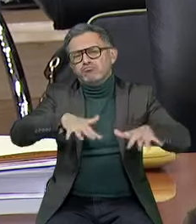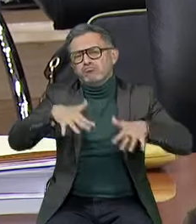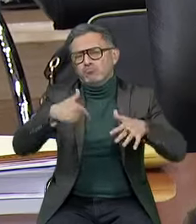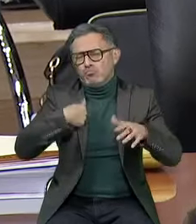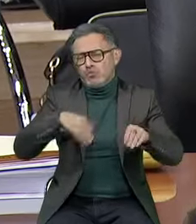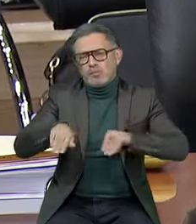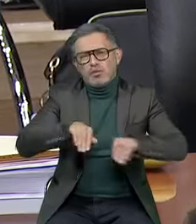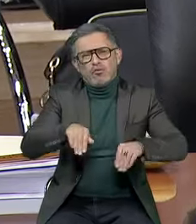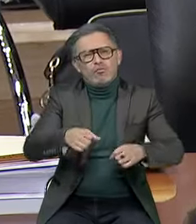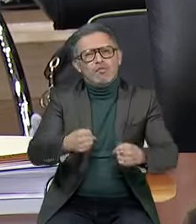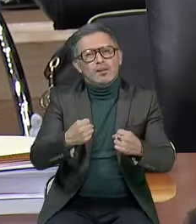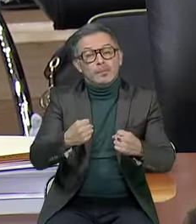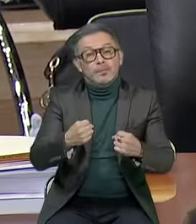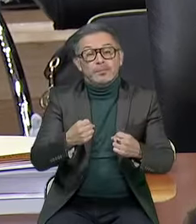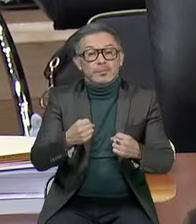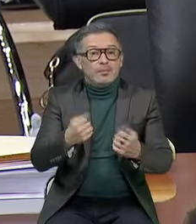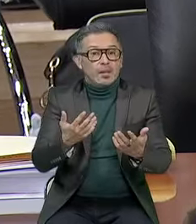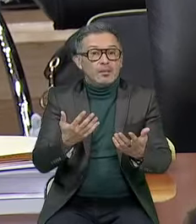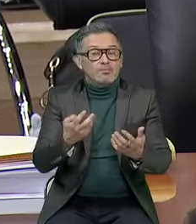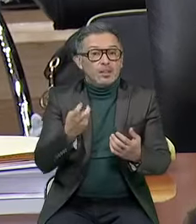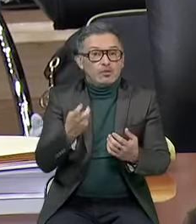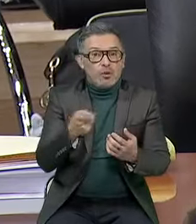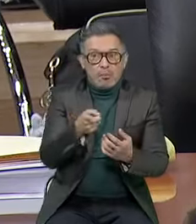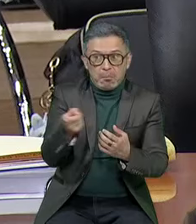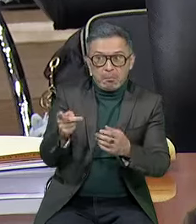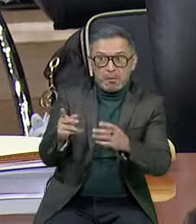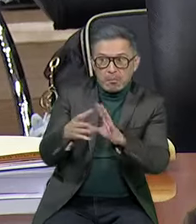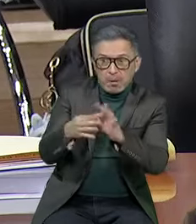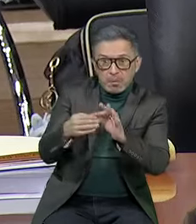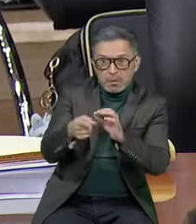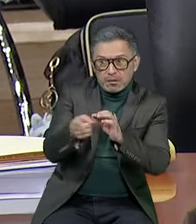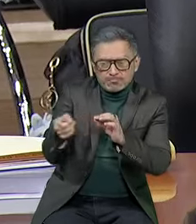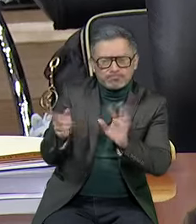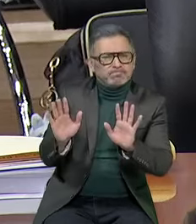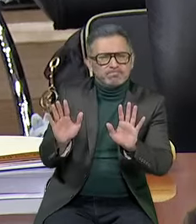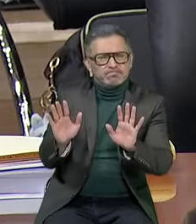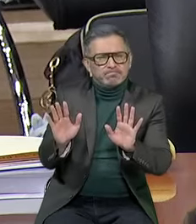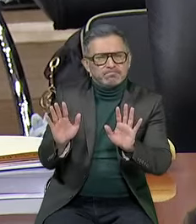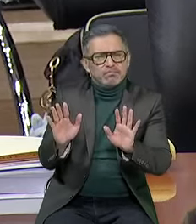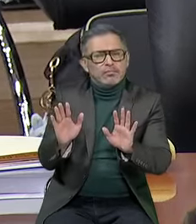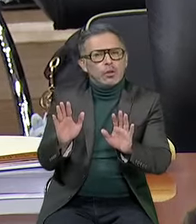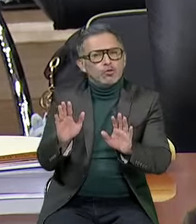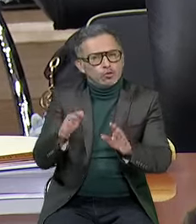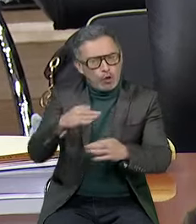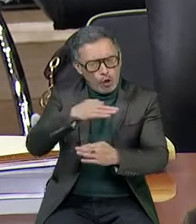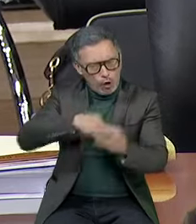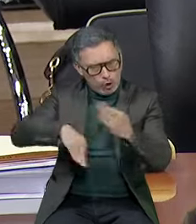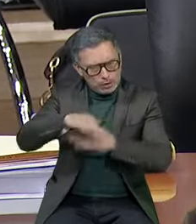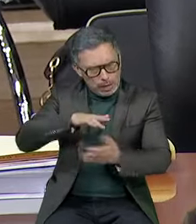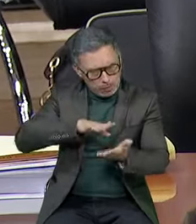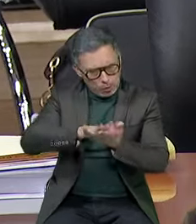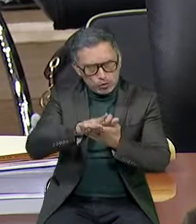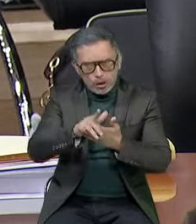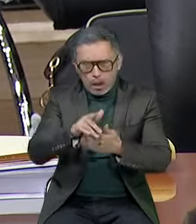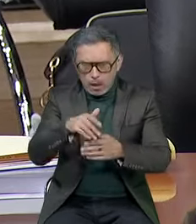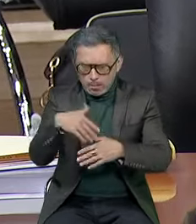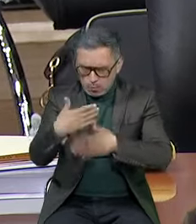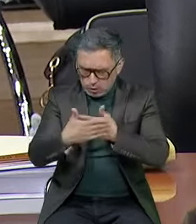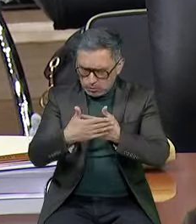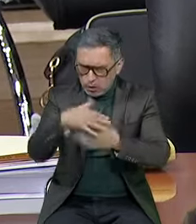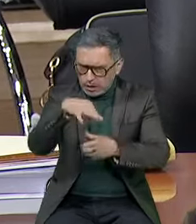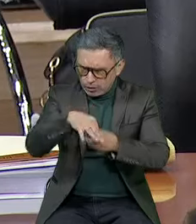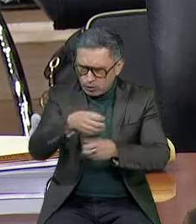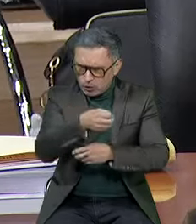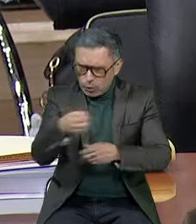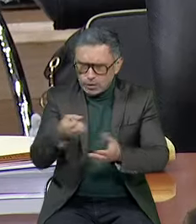que después de los exabruptos y demás, todos contribuyamos a que esta elección salga bien. A todos nos interesa